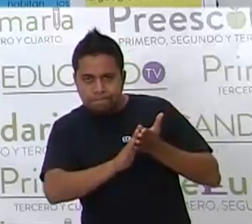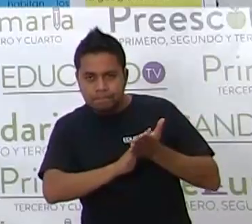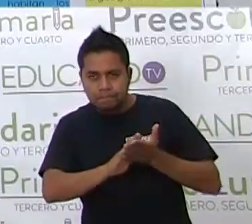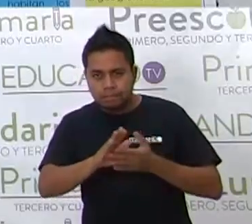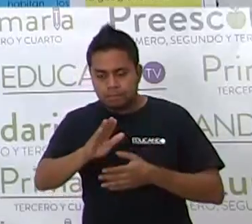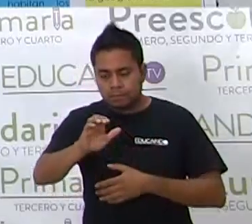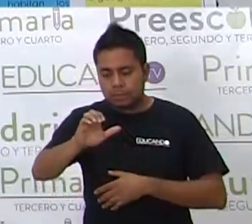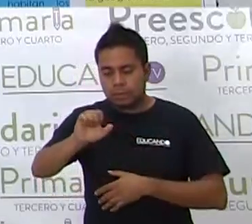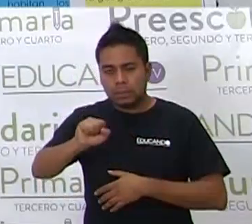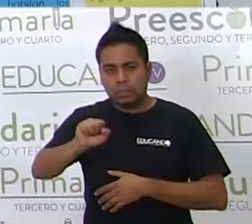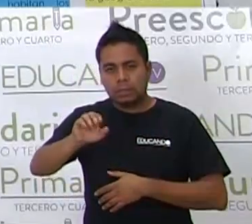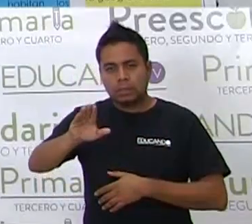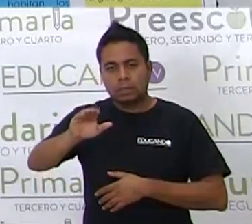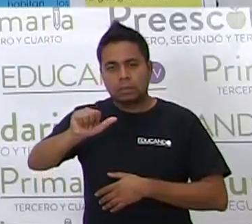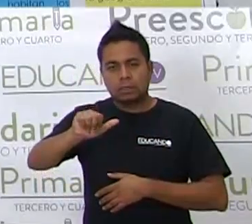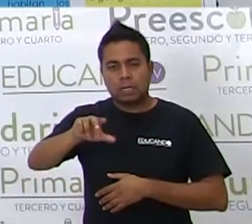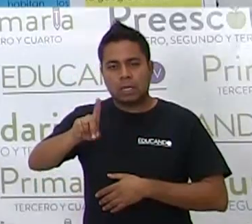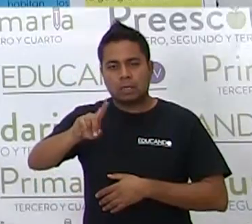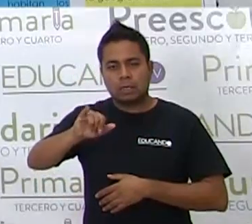escandinava. ¿Bien?